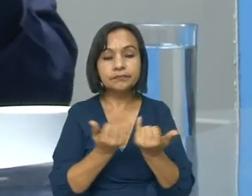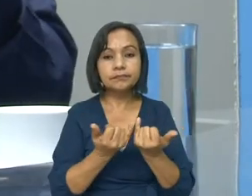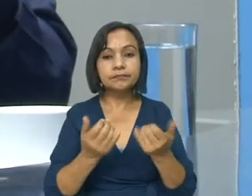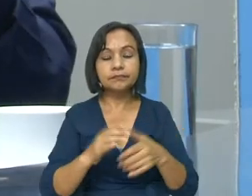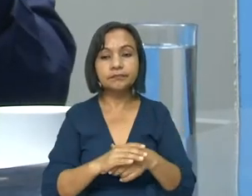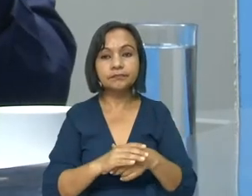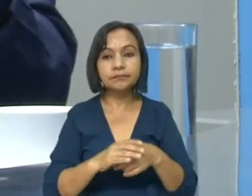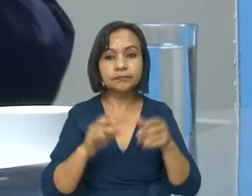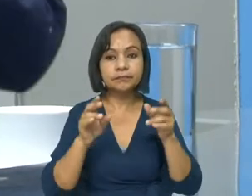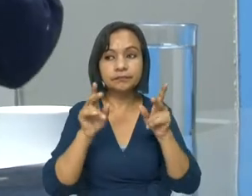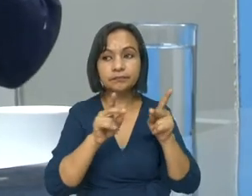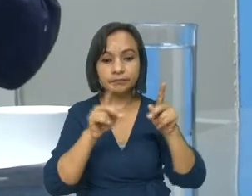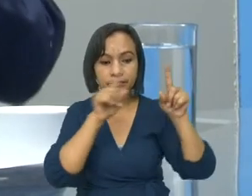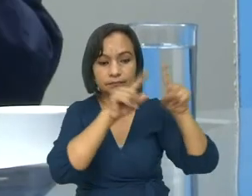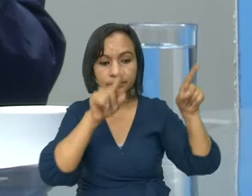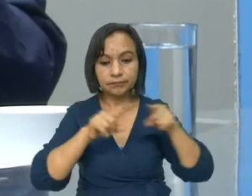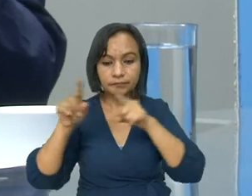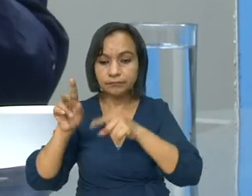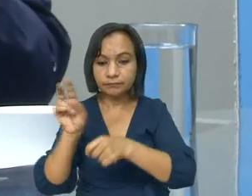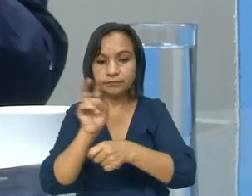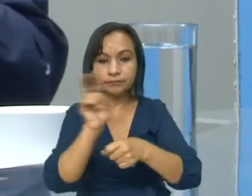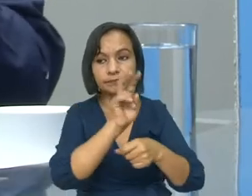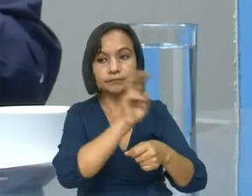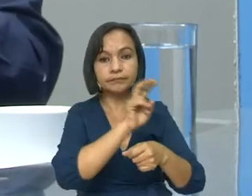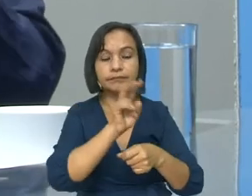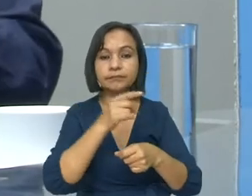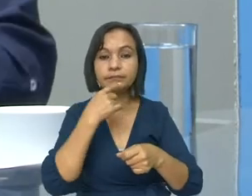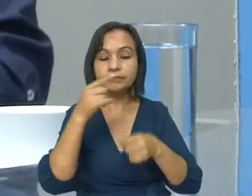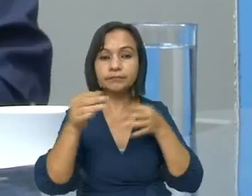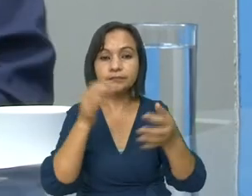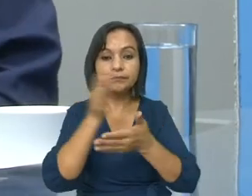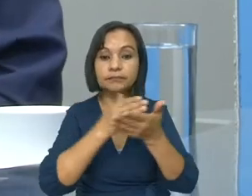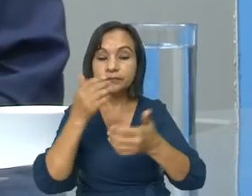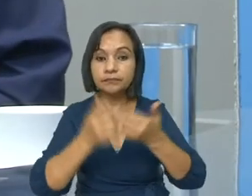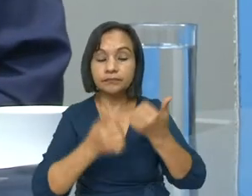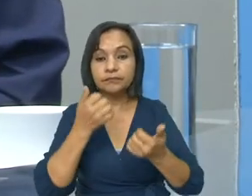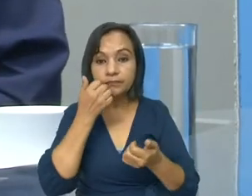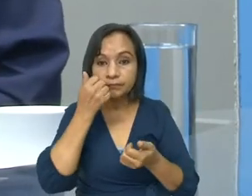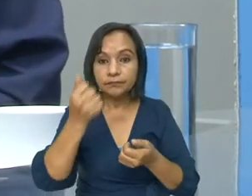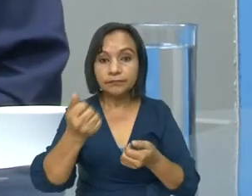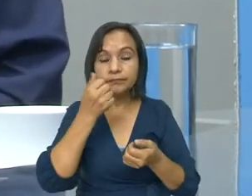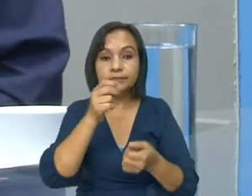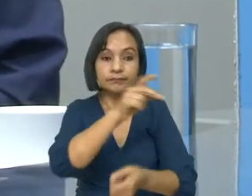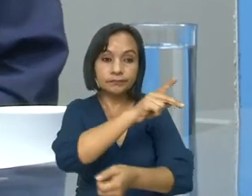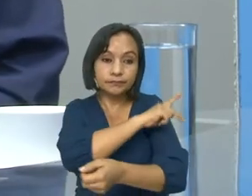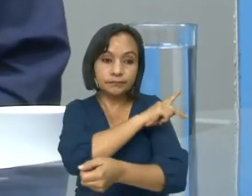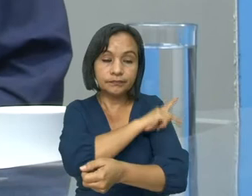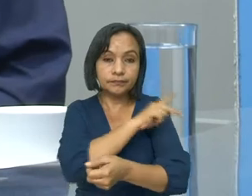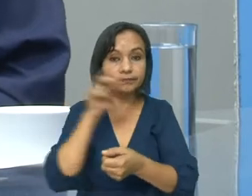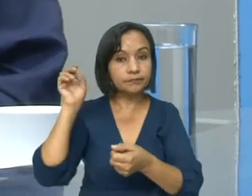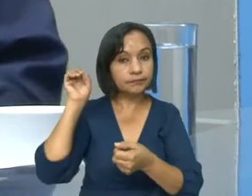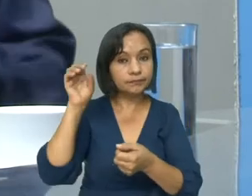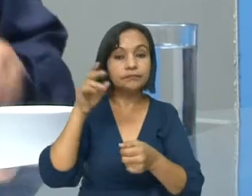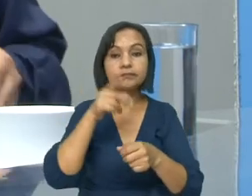un observatorio donde están las cámaras vigilando y se les indica pues si hay alguna anomalía. Y está la policía turística, porque en el puerto